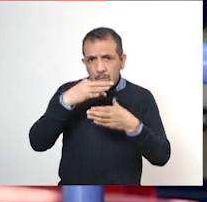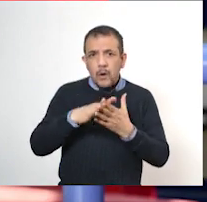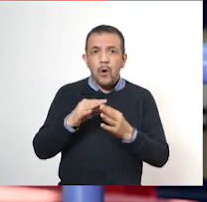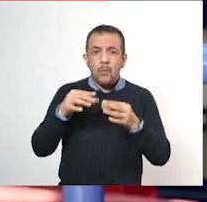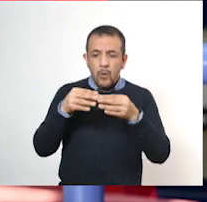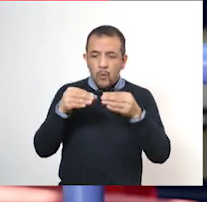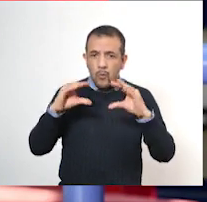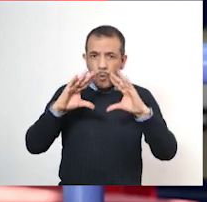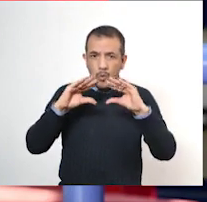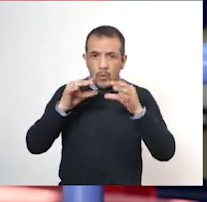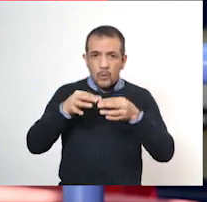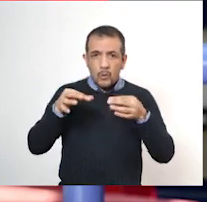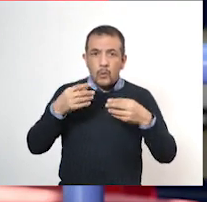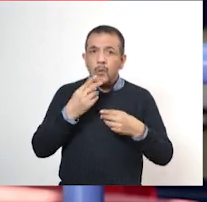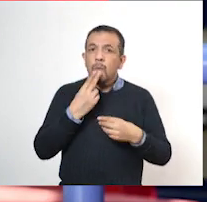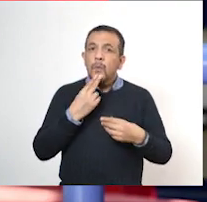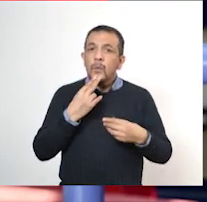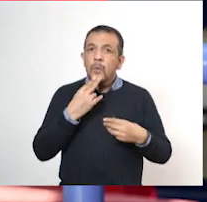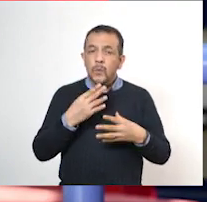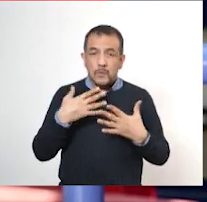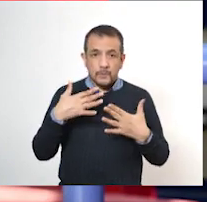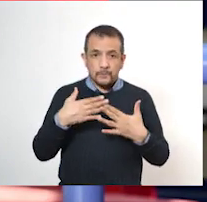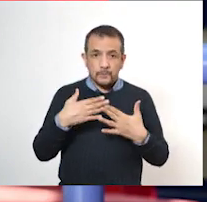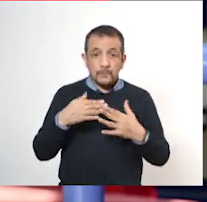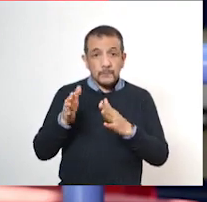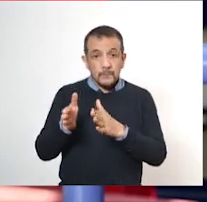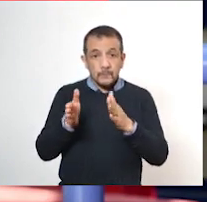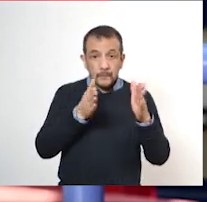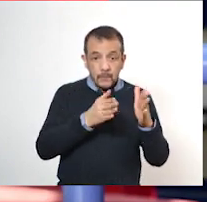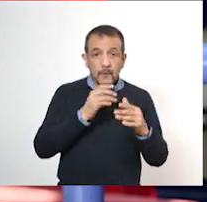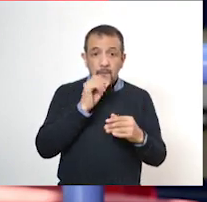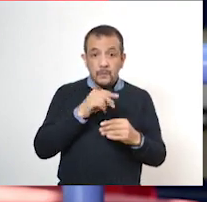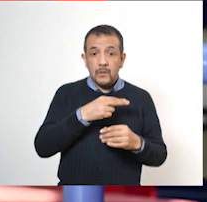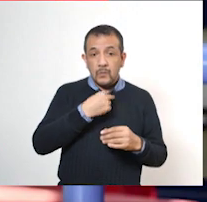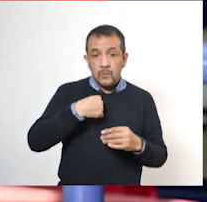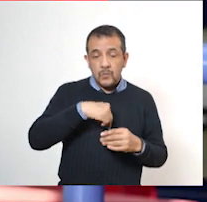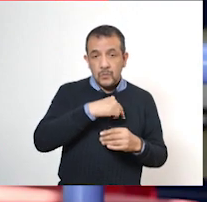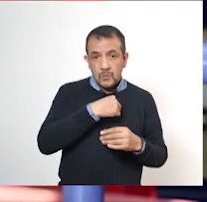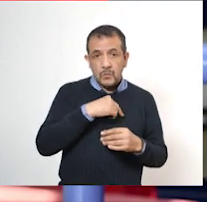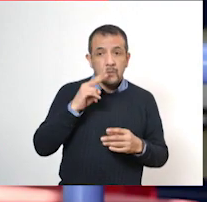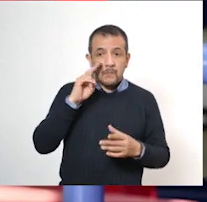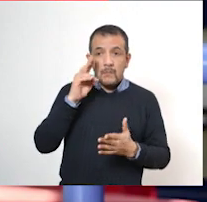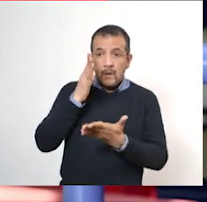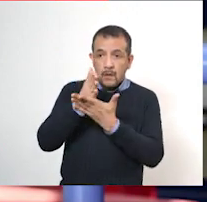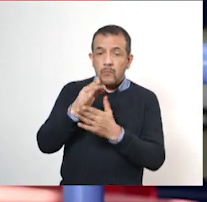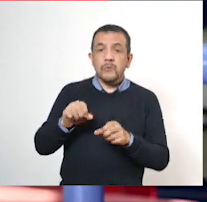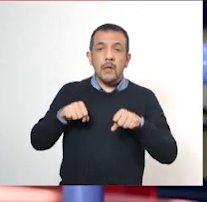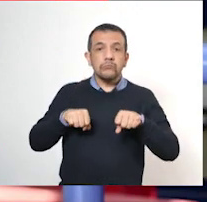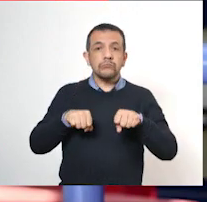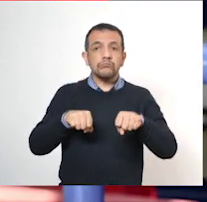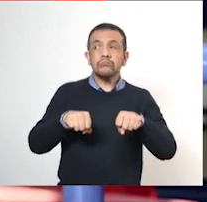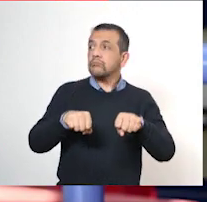como los pastelitos y las botanas dulces. Otra cosa que vemos, por ejemplo, es cuando vas al supermercado, que hay